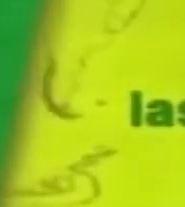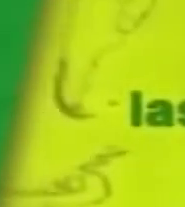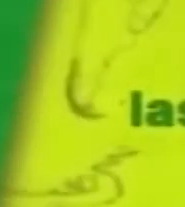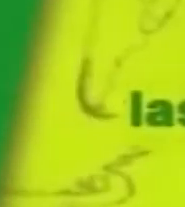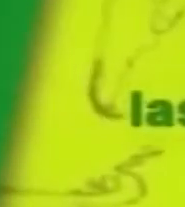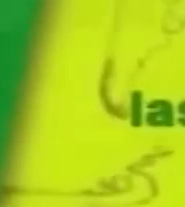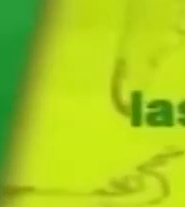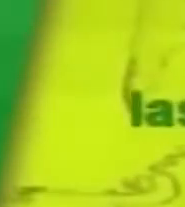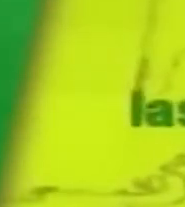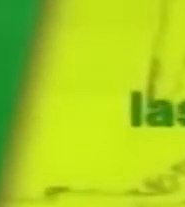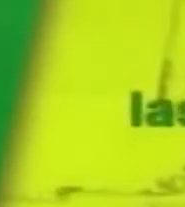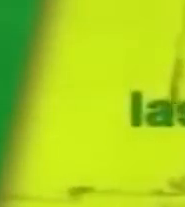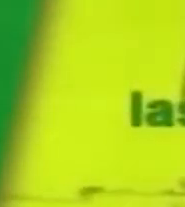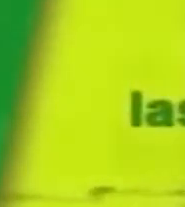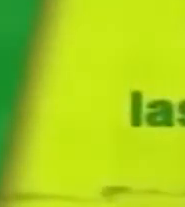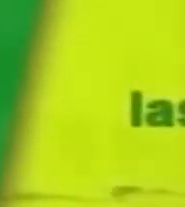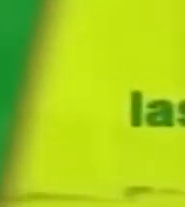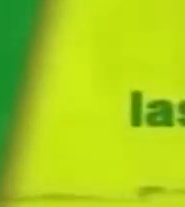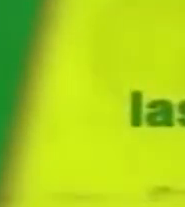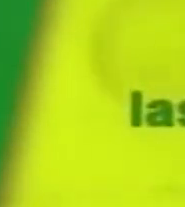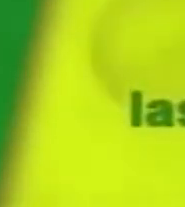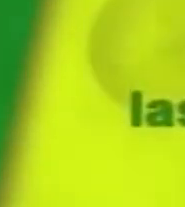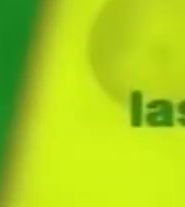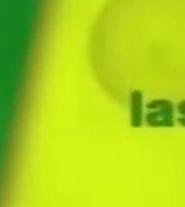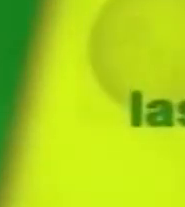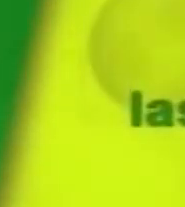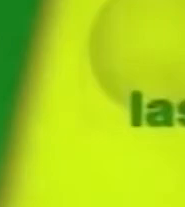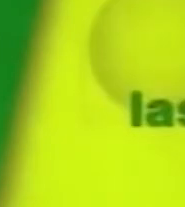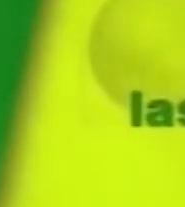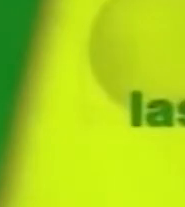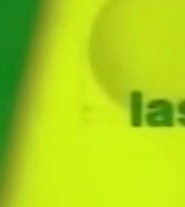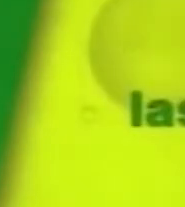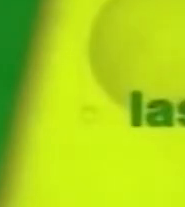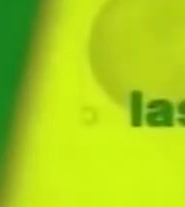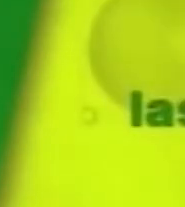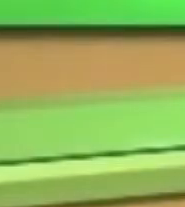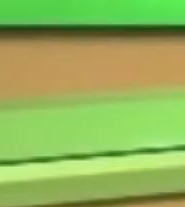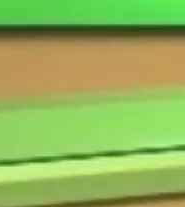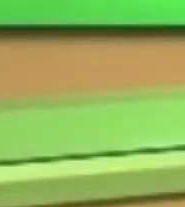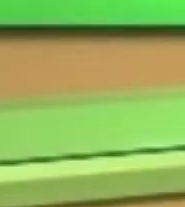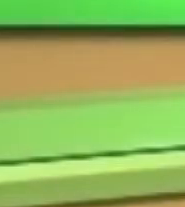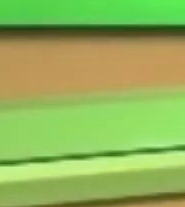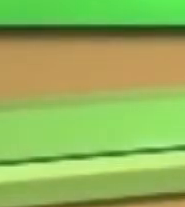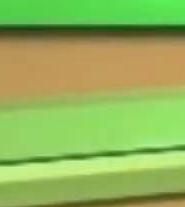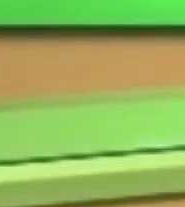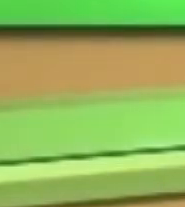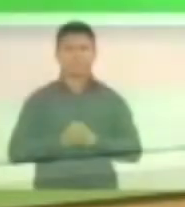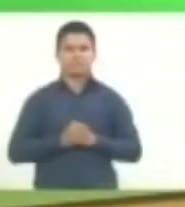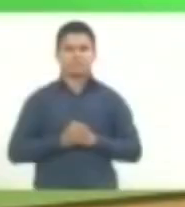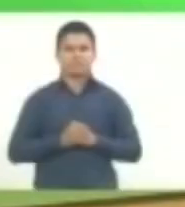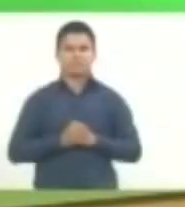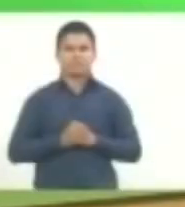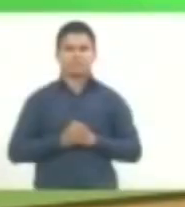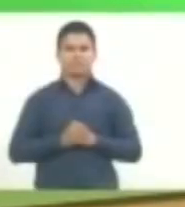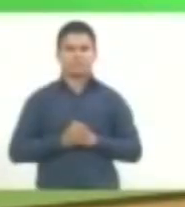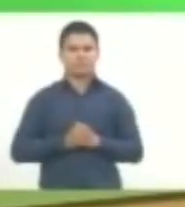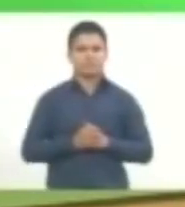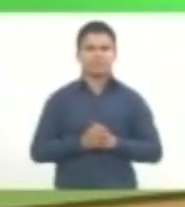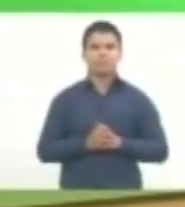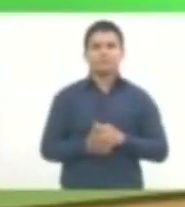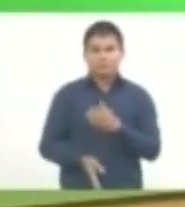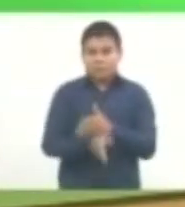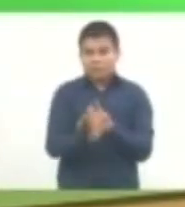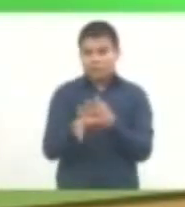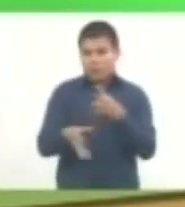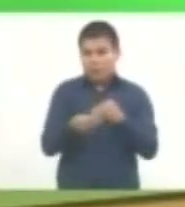Con Continuamos aquí en las noticias y tenemos un súper regalo